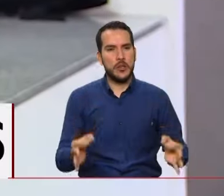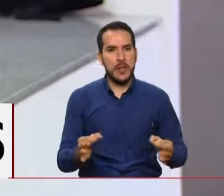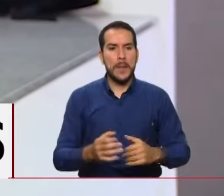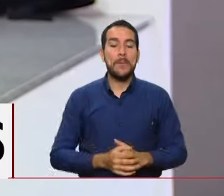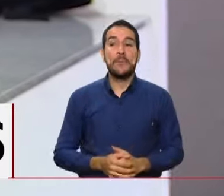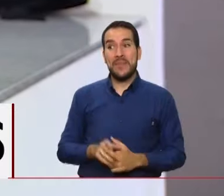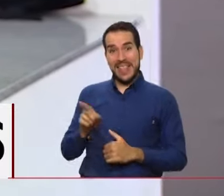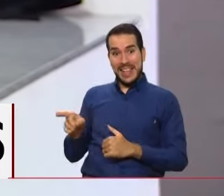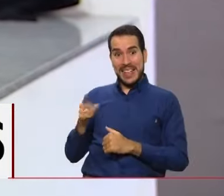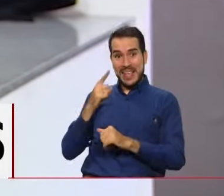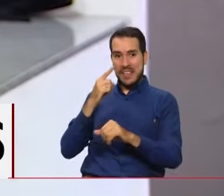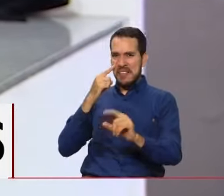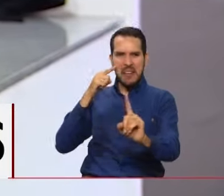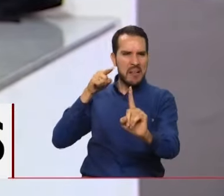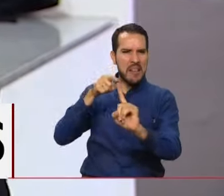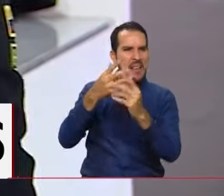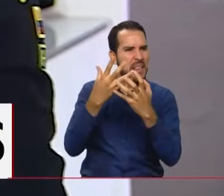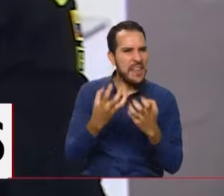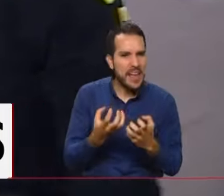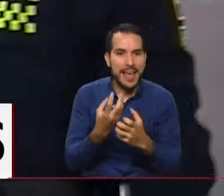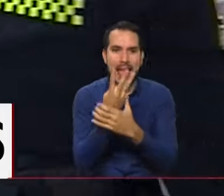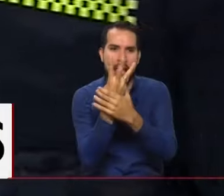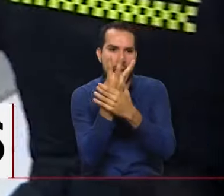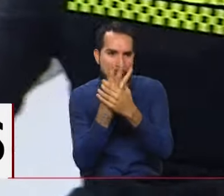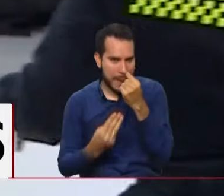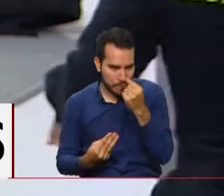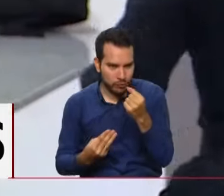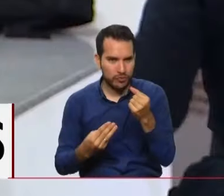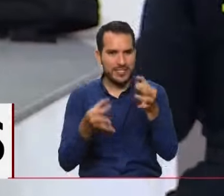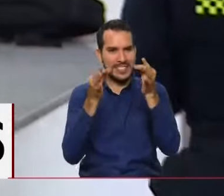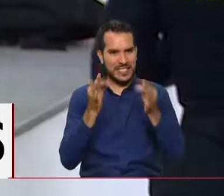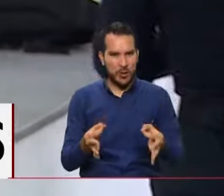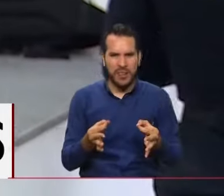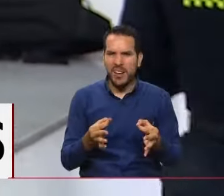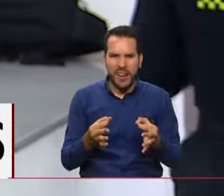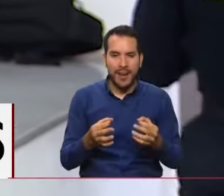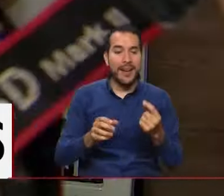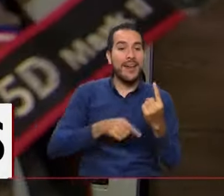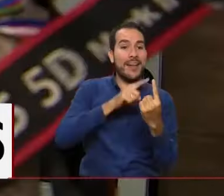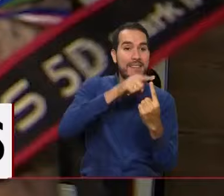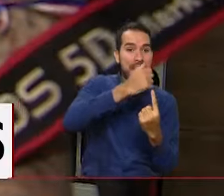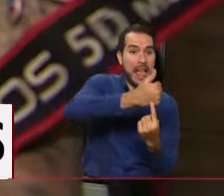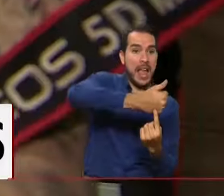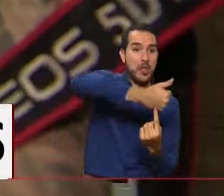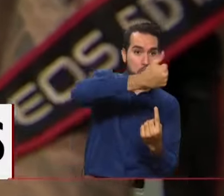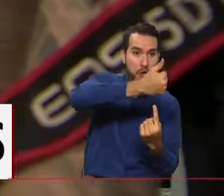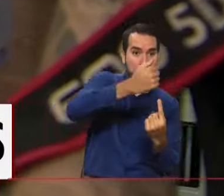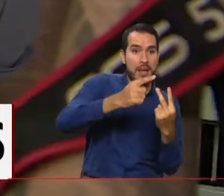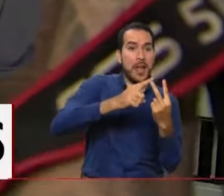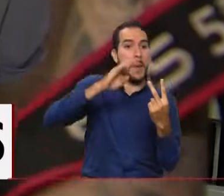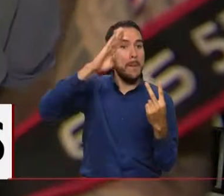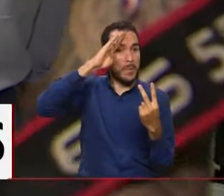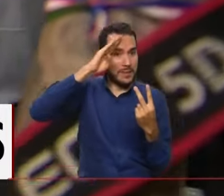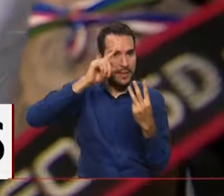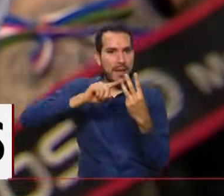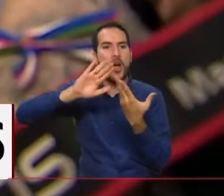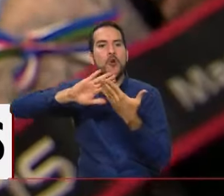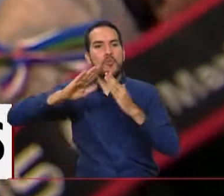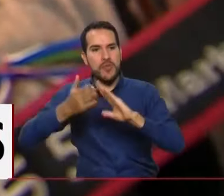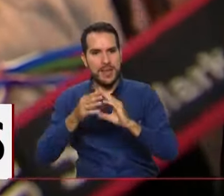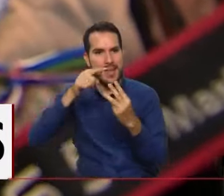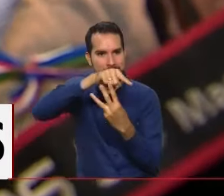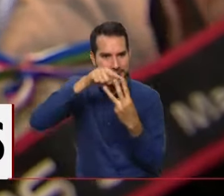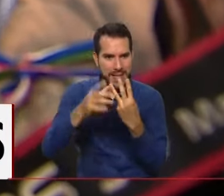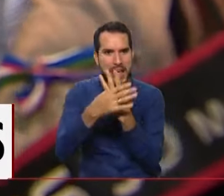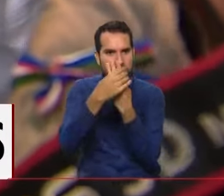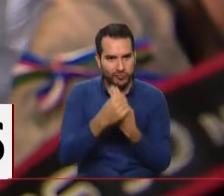seguridad que consiste en el trabajo articulado entre autoridad policía y comunidad para entre todos trabajar en busca de la tranquilidad de